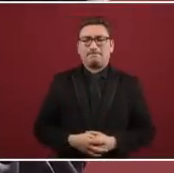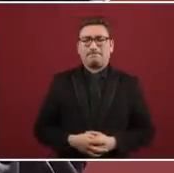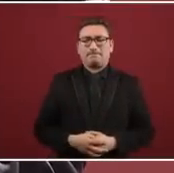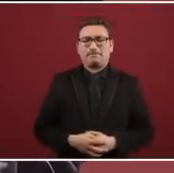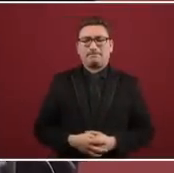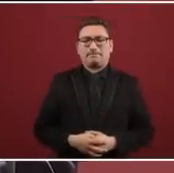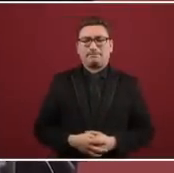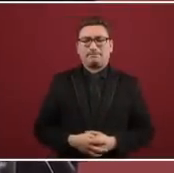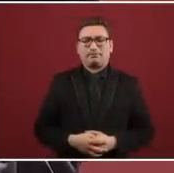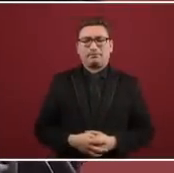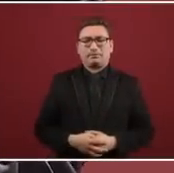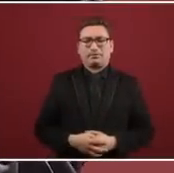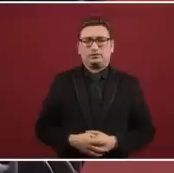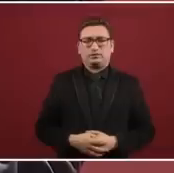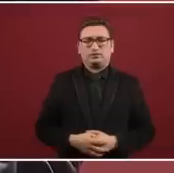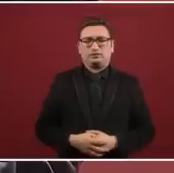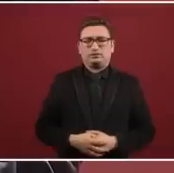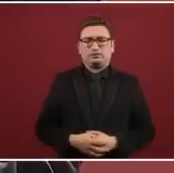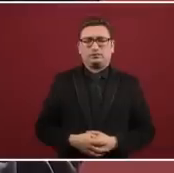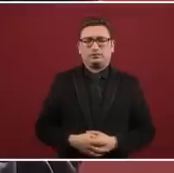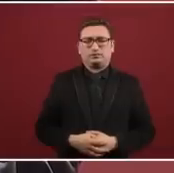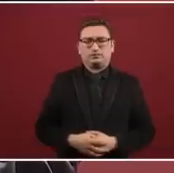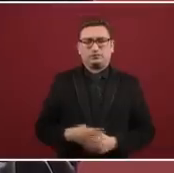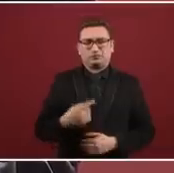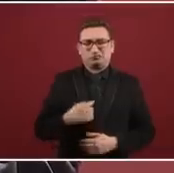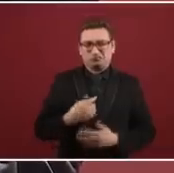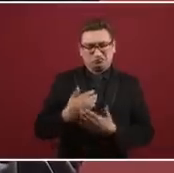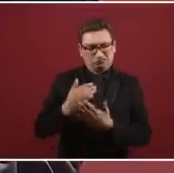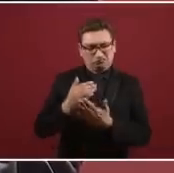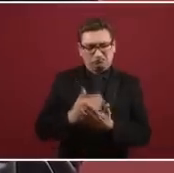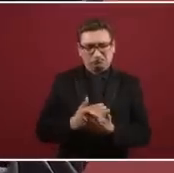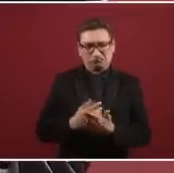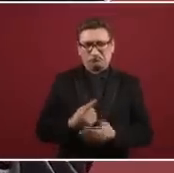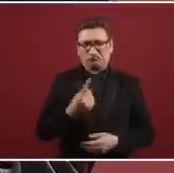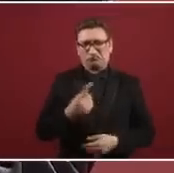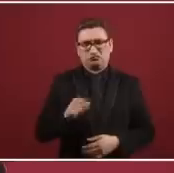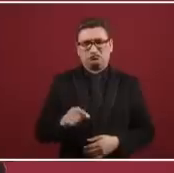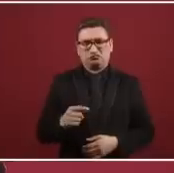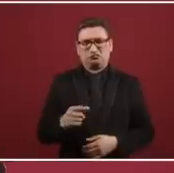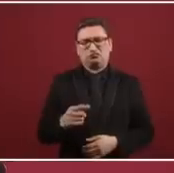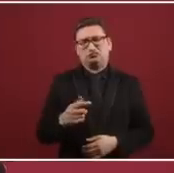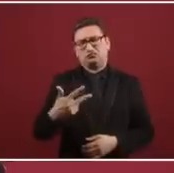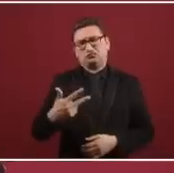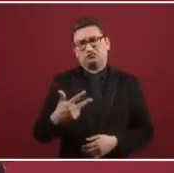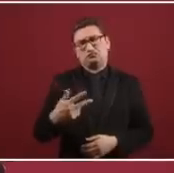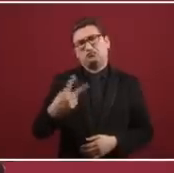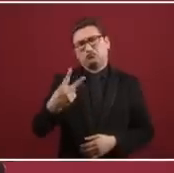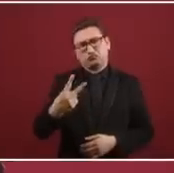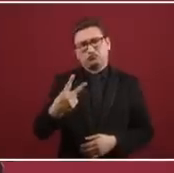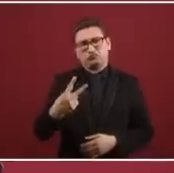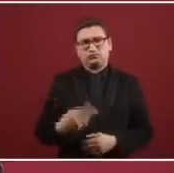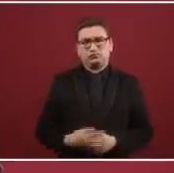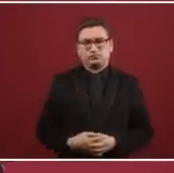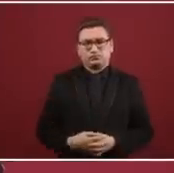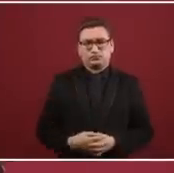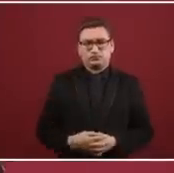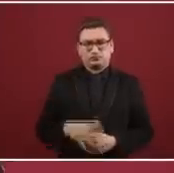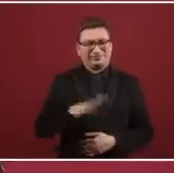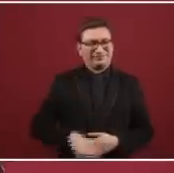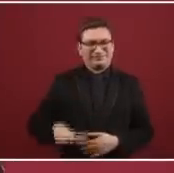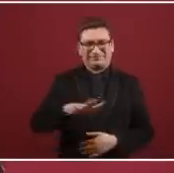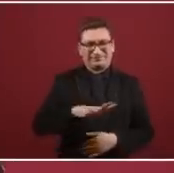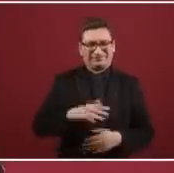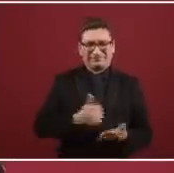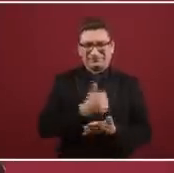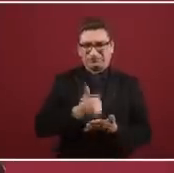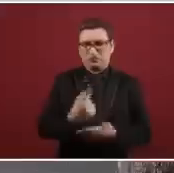los reduje a 1.8, a 2 homicidios diarios en la ciudad.